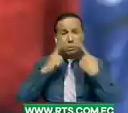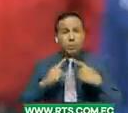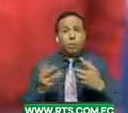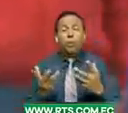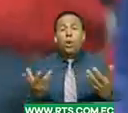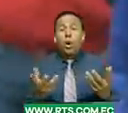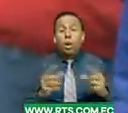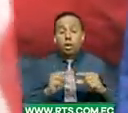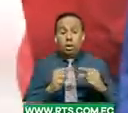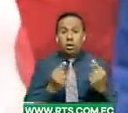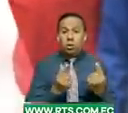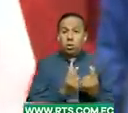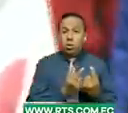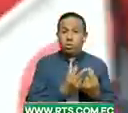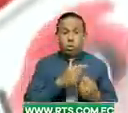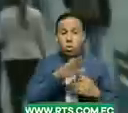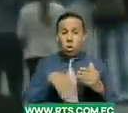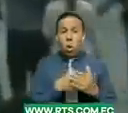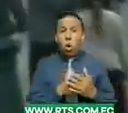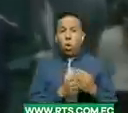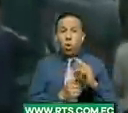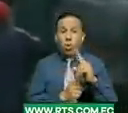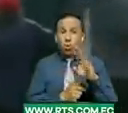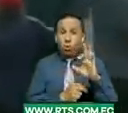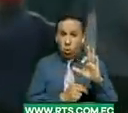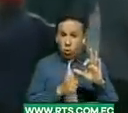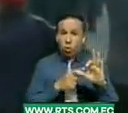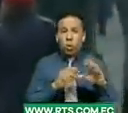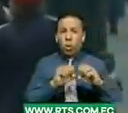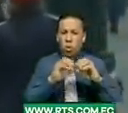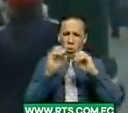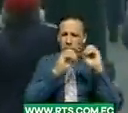UNE, entre otras organizaciones sociales y sindicales.